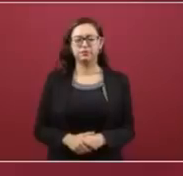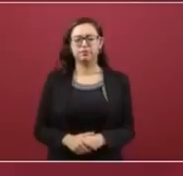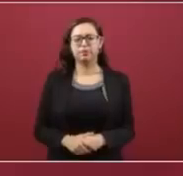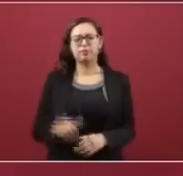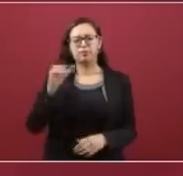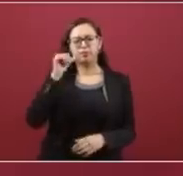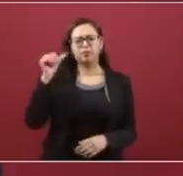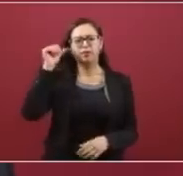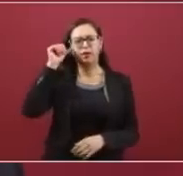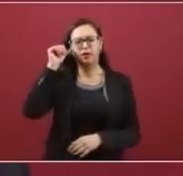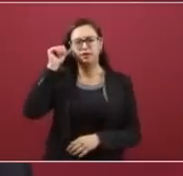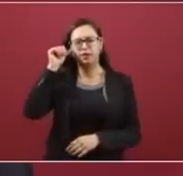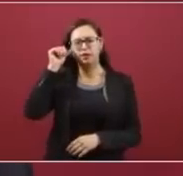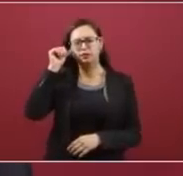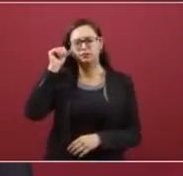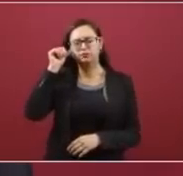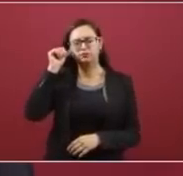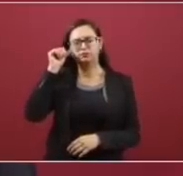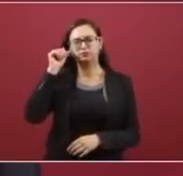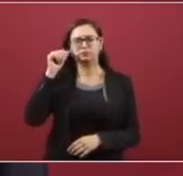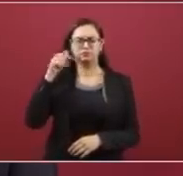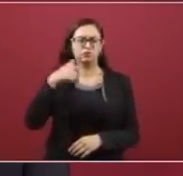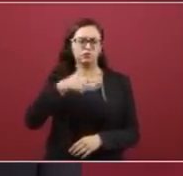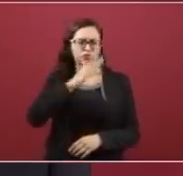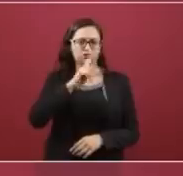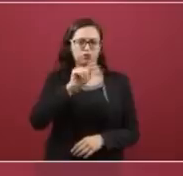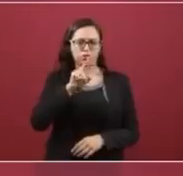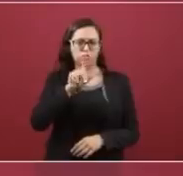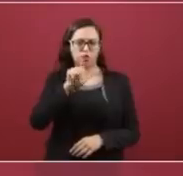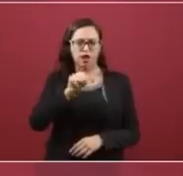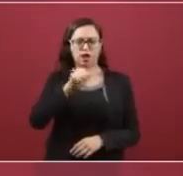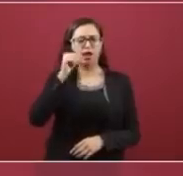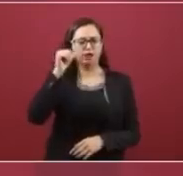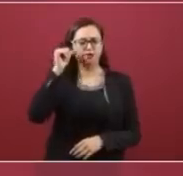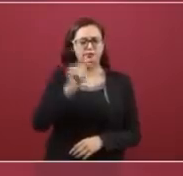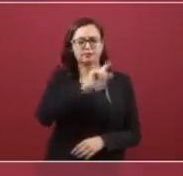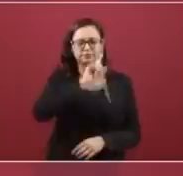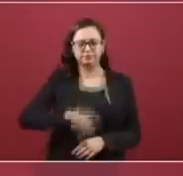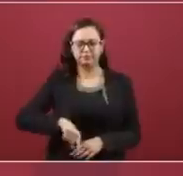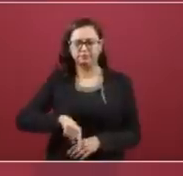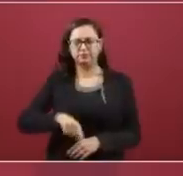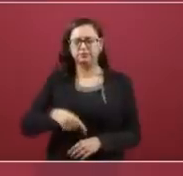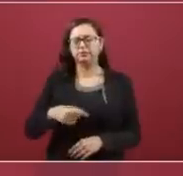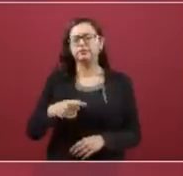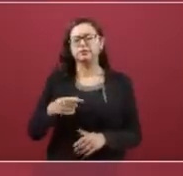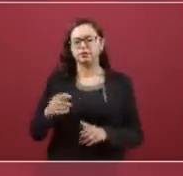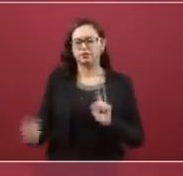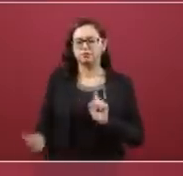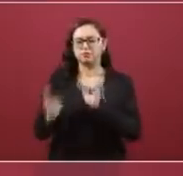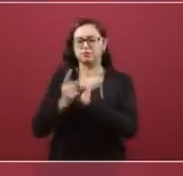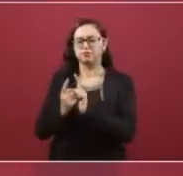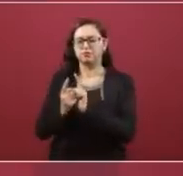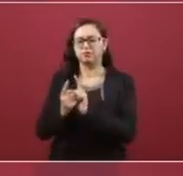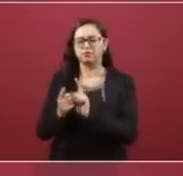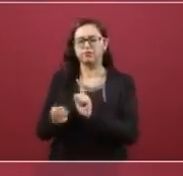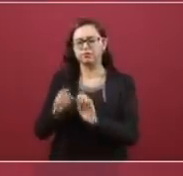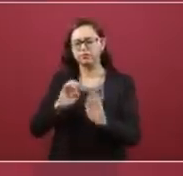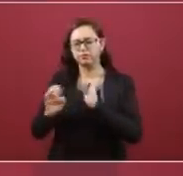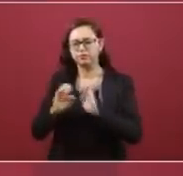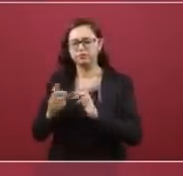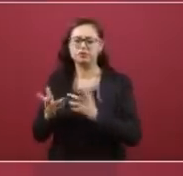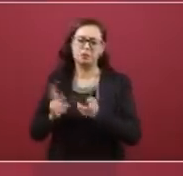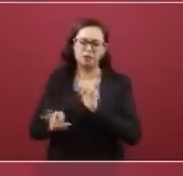noche, luego de regresar de Tula, me entrevisté con el